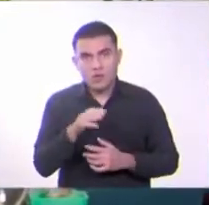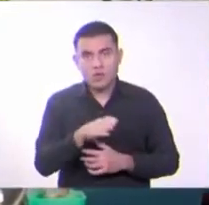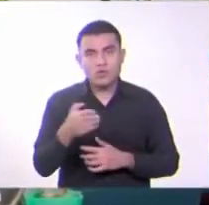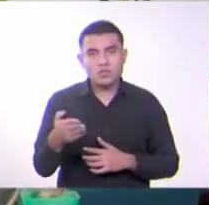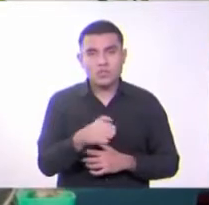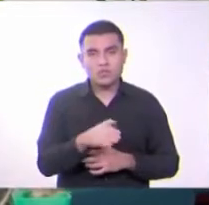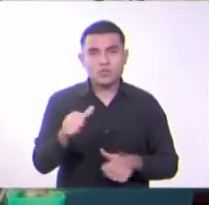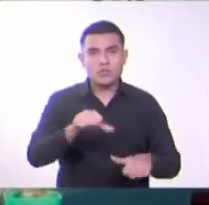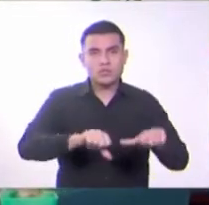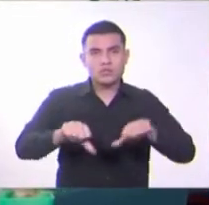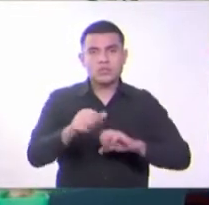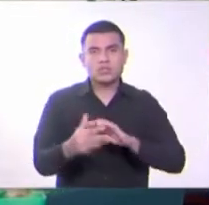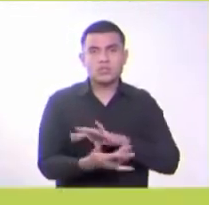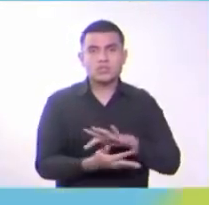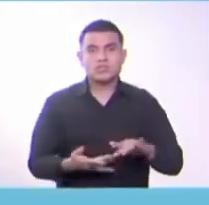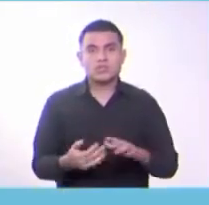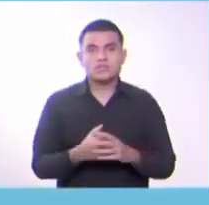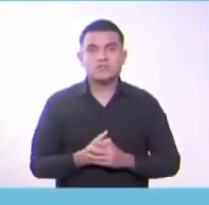sustancia natural.